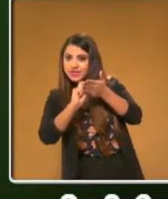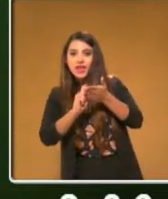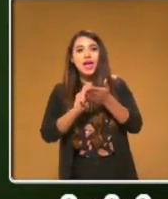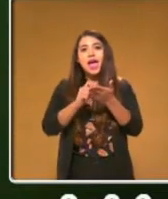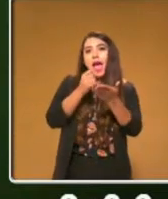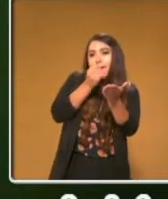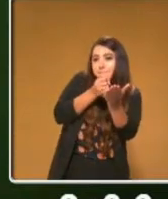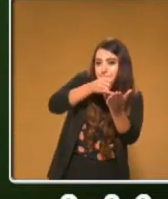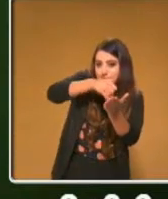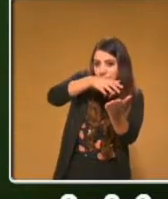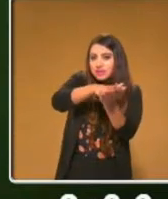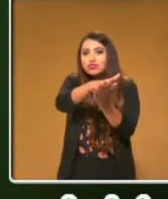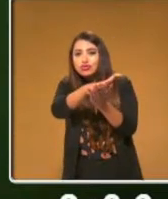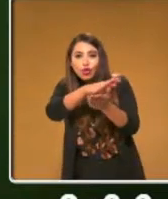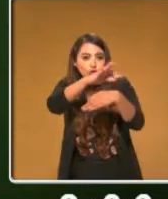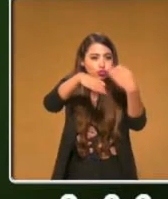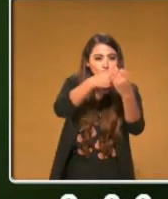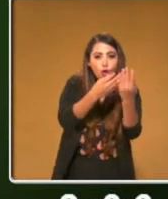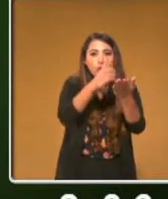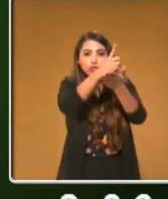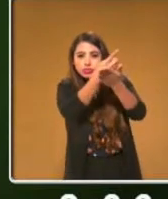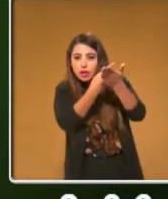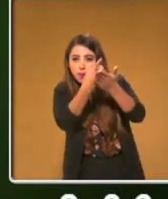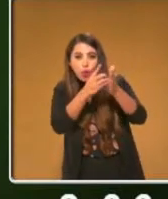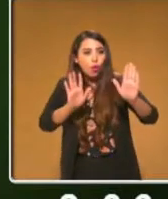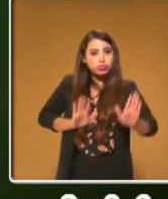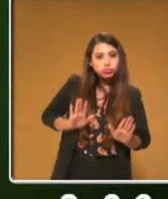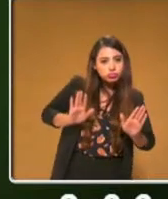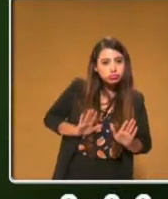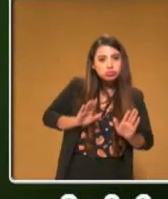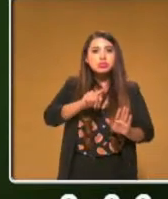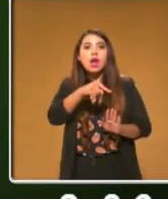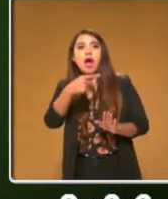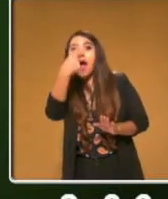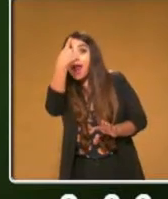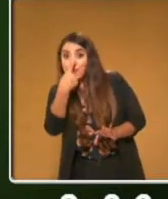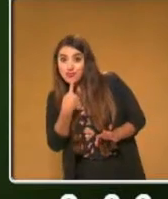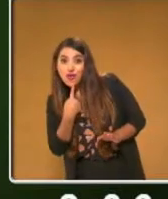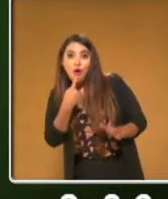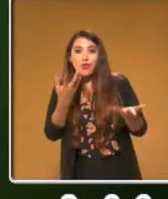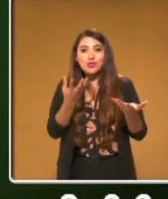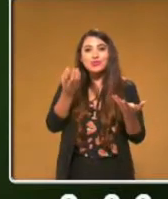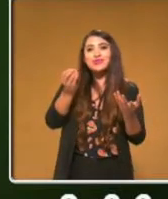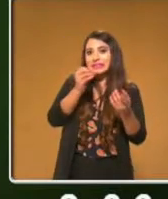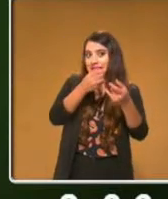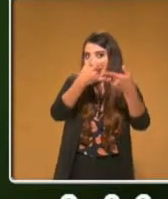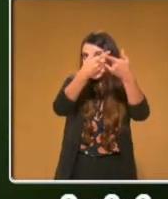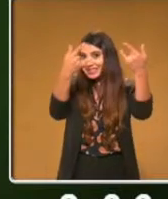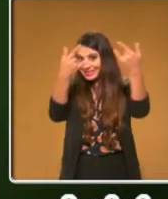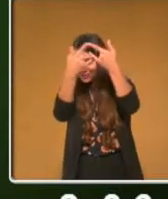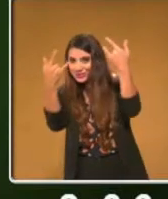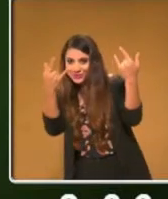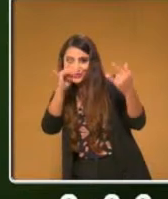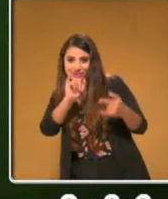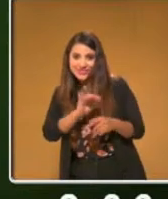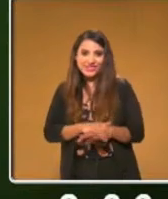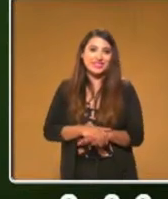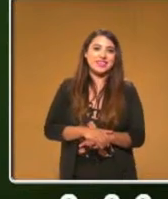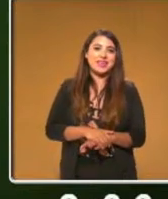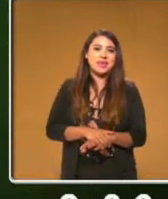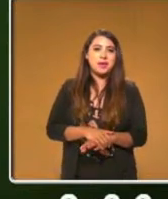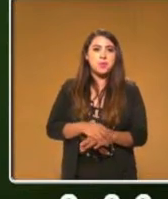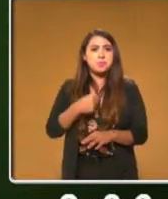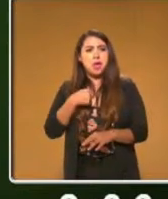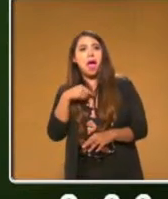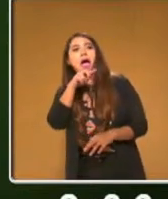las sensaciones dibujados a través de un rostro, en la historieta, que nos dan la impresión o la sensación de